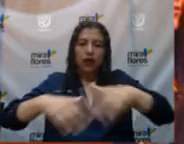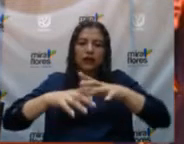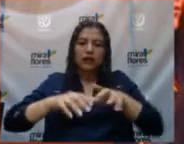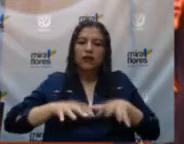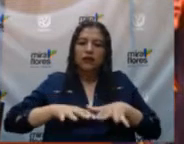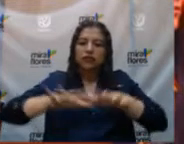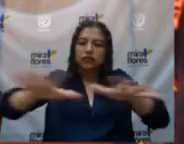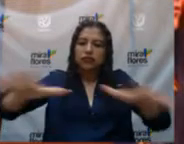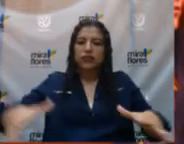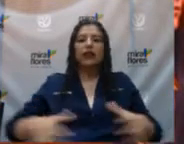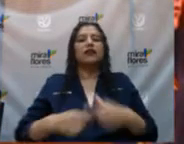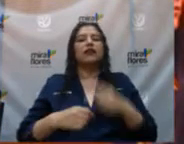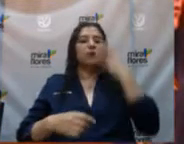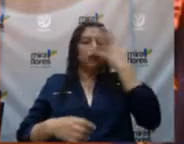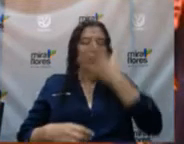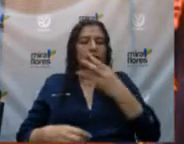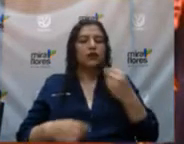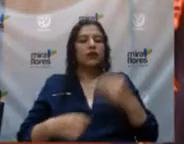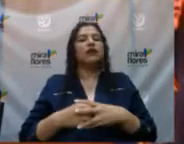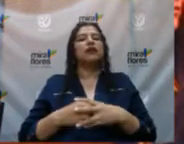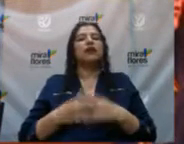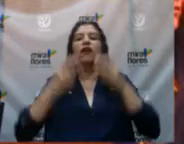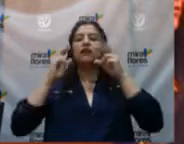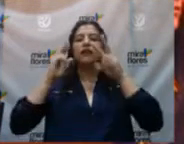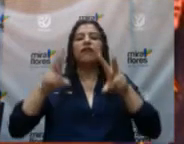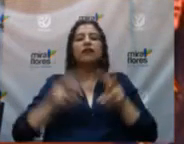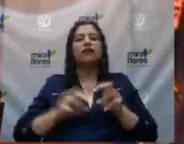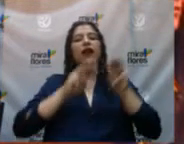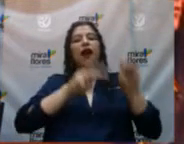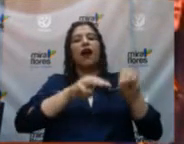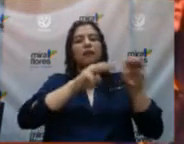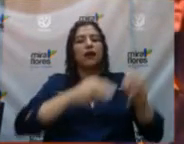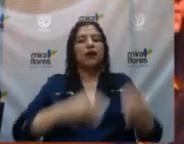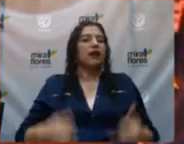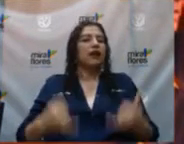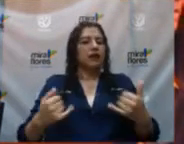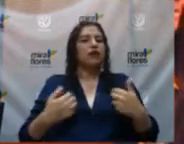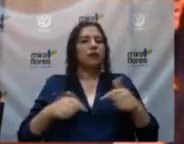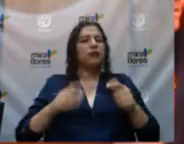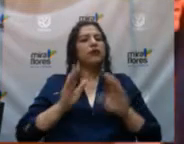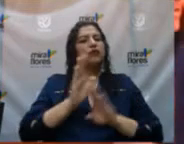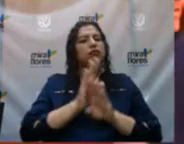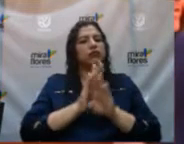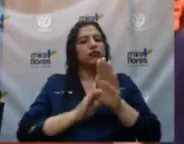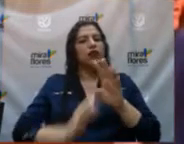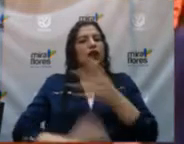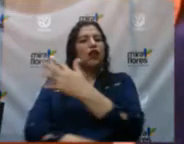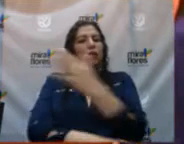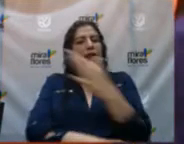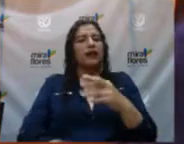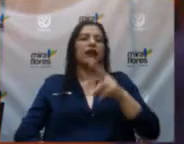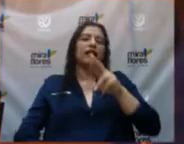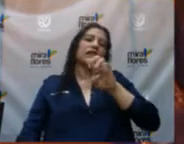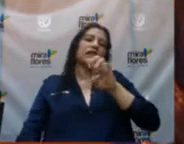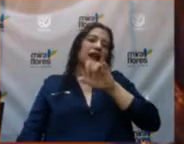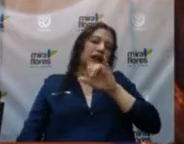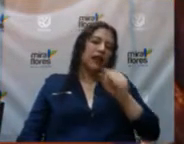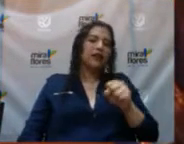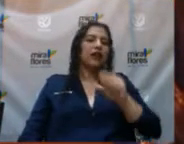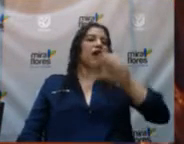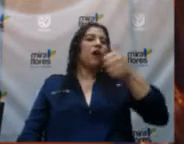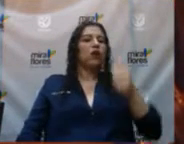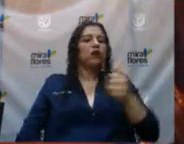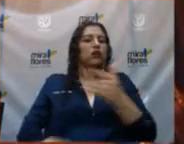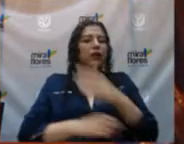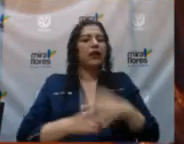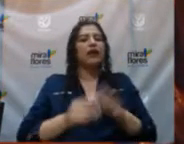en estas áreas y con esa preciosa vista al mar. Es así como vimos crecer los parques María Raige, Isaac Rabin, el Parque